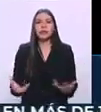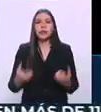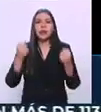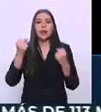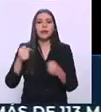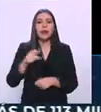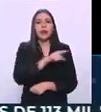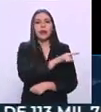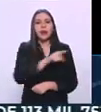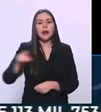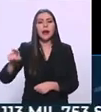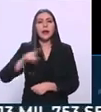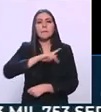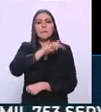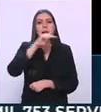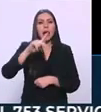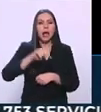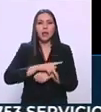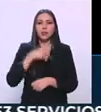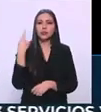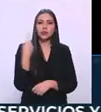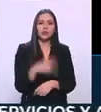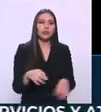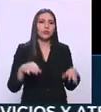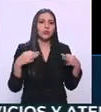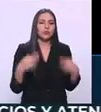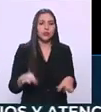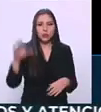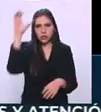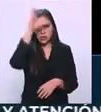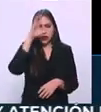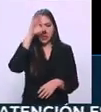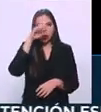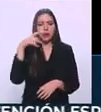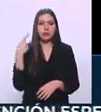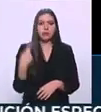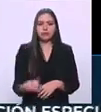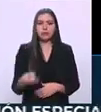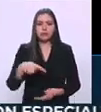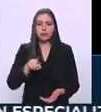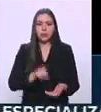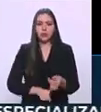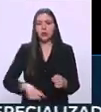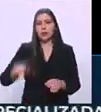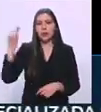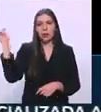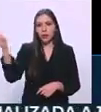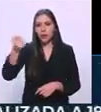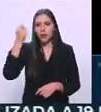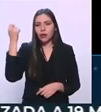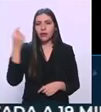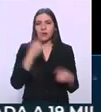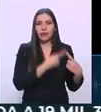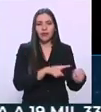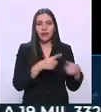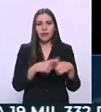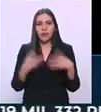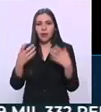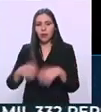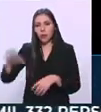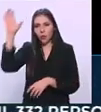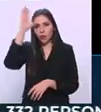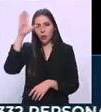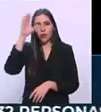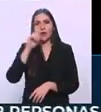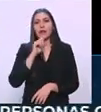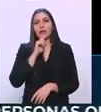nacional, la pertinencia tecnológica, tecnologías adecuadas a nuestra interculturalidad, en fin, y las prioridades